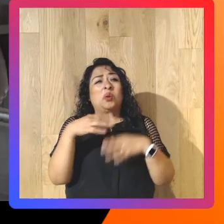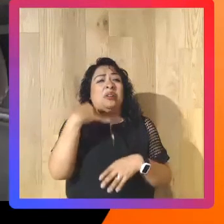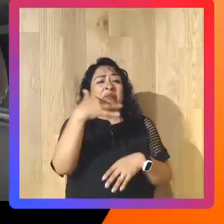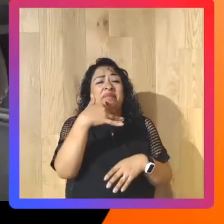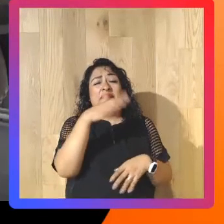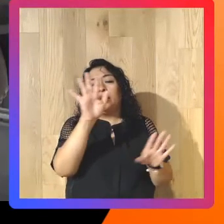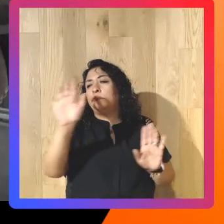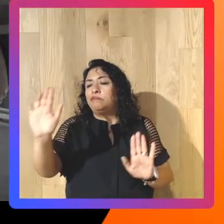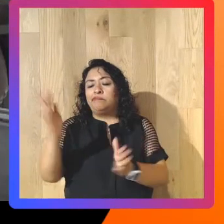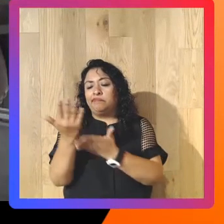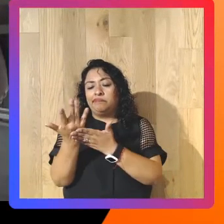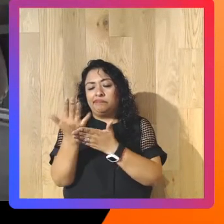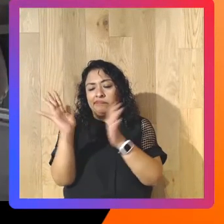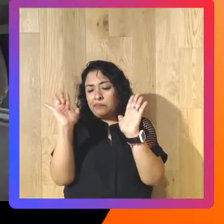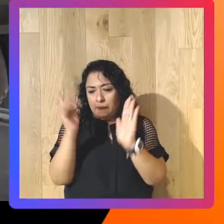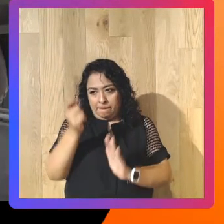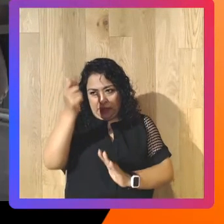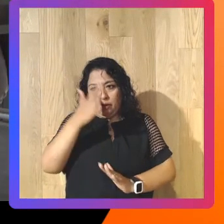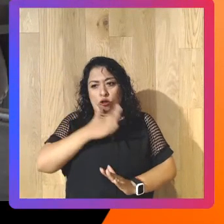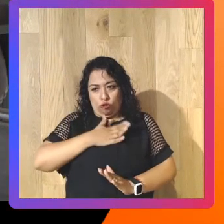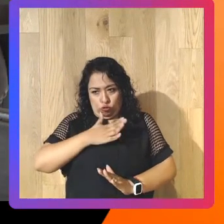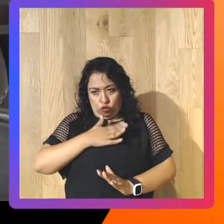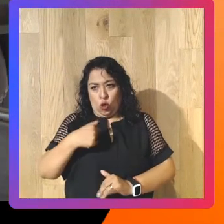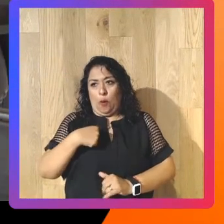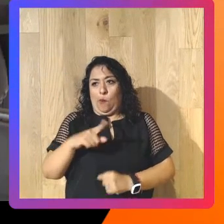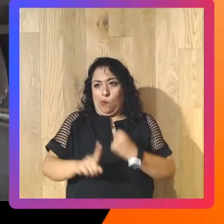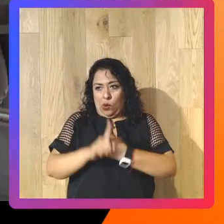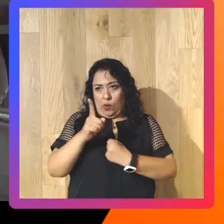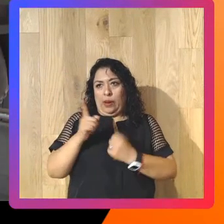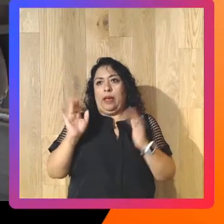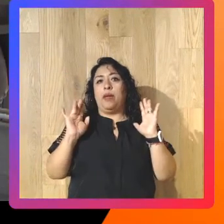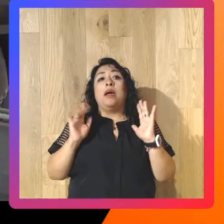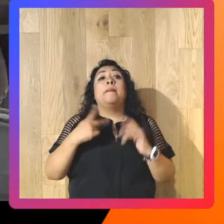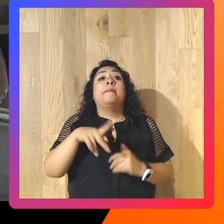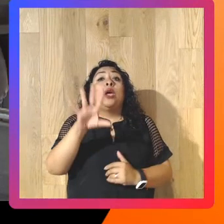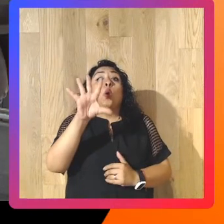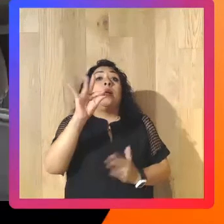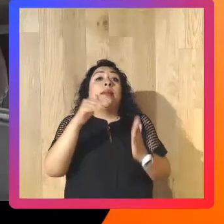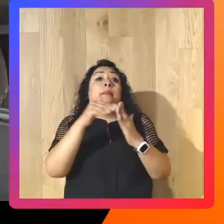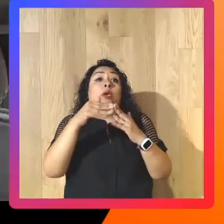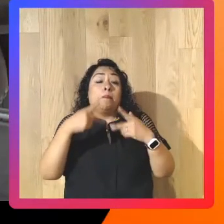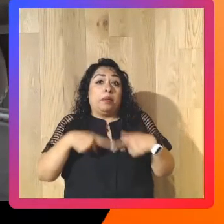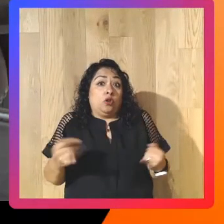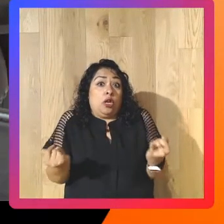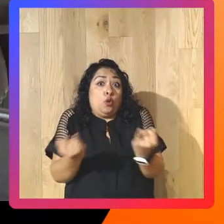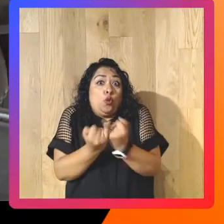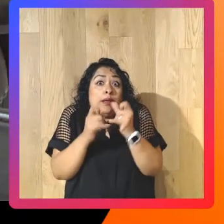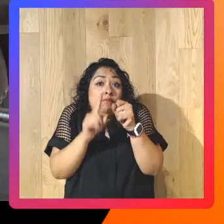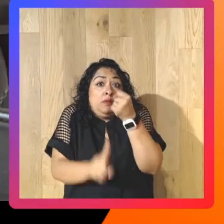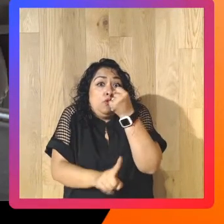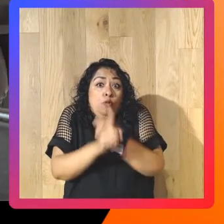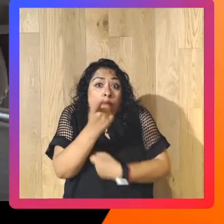dice, espérate, compadre. O sea, primero déjame salir de mi problema, pero resulta que 40 millones de mexicanos están en esa